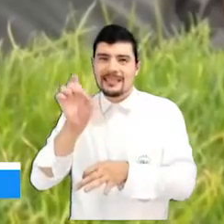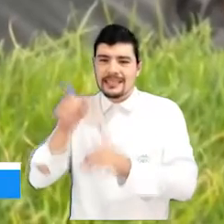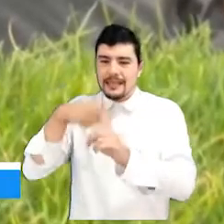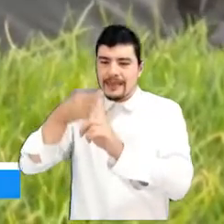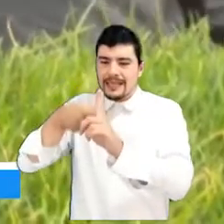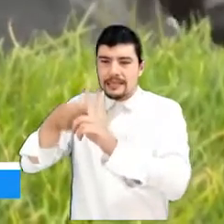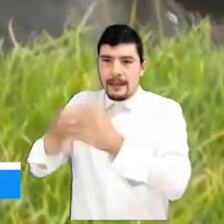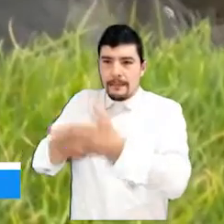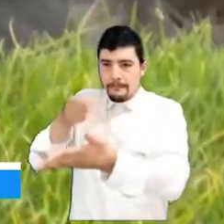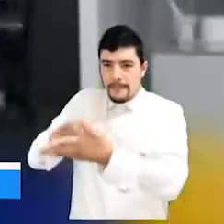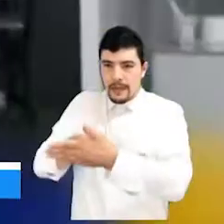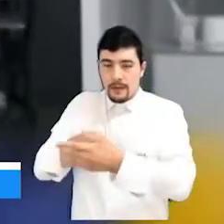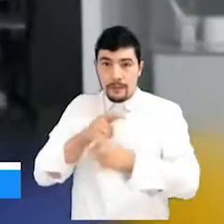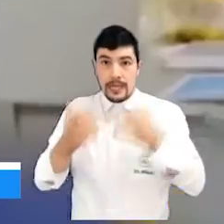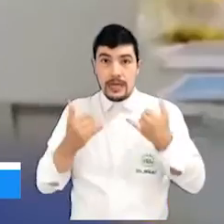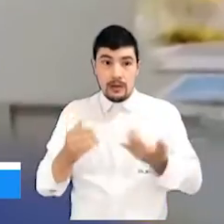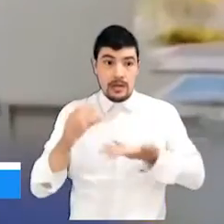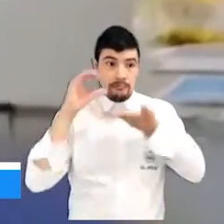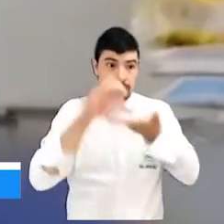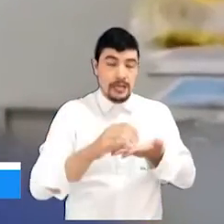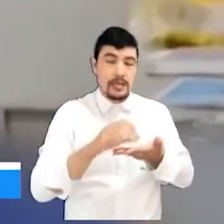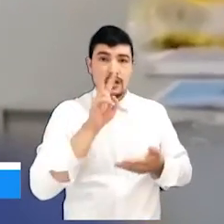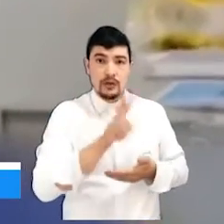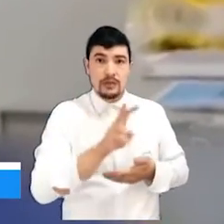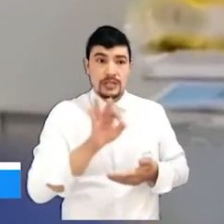de junio del presente año, se espera